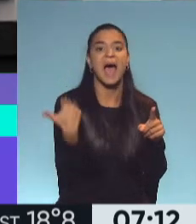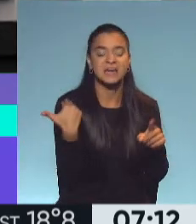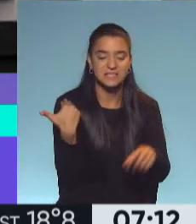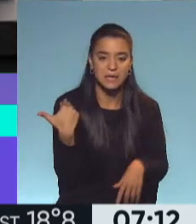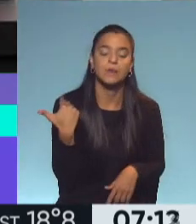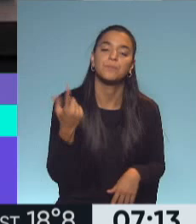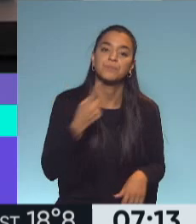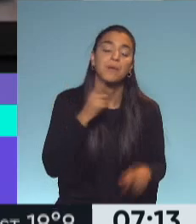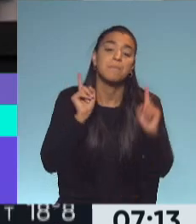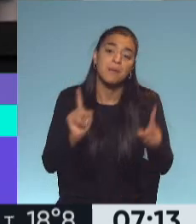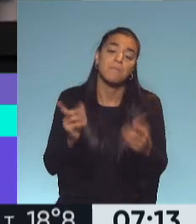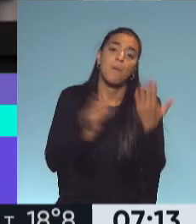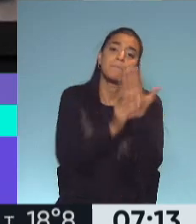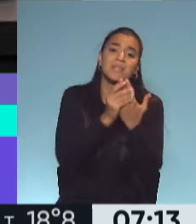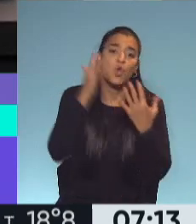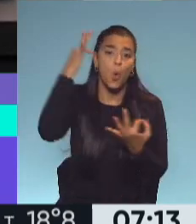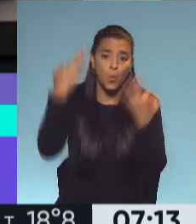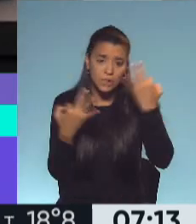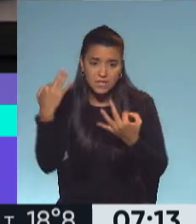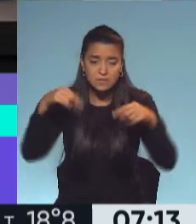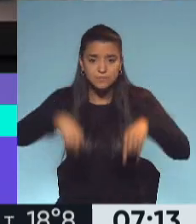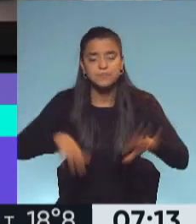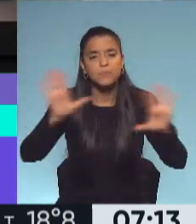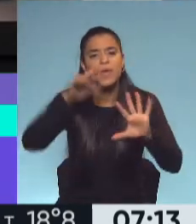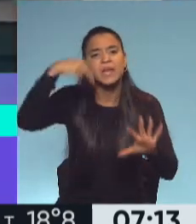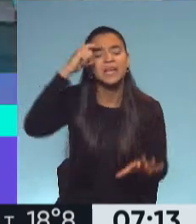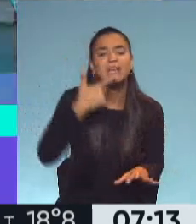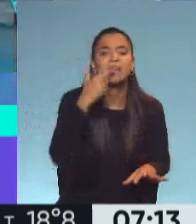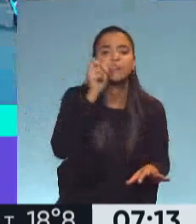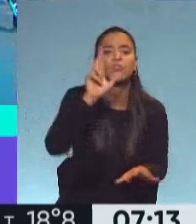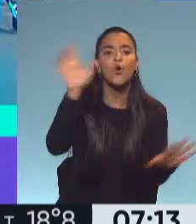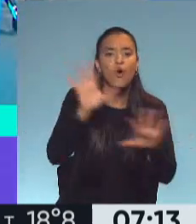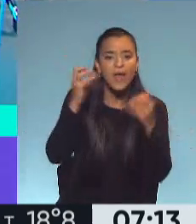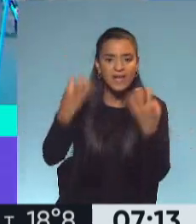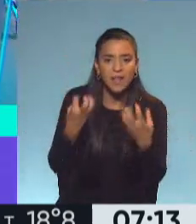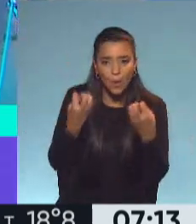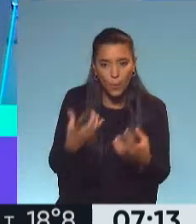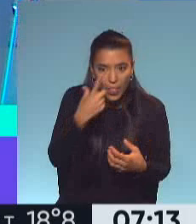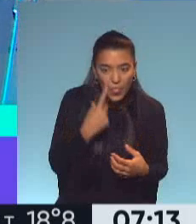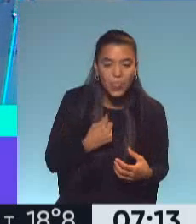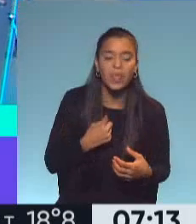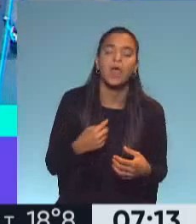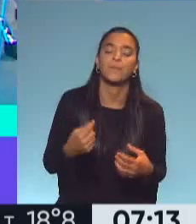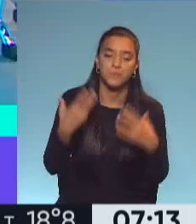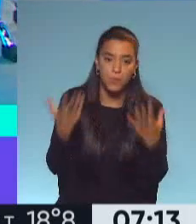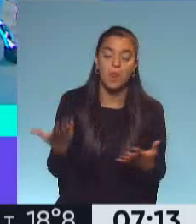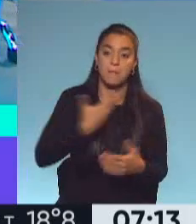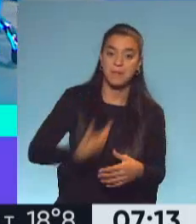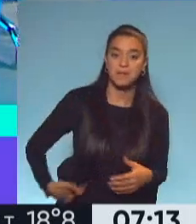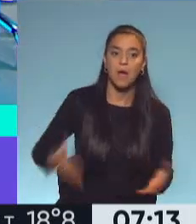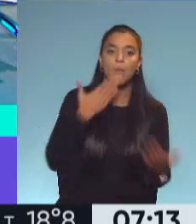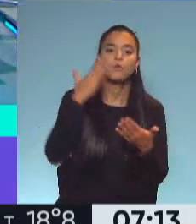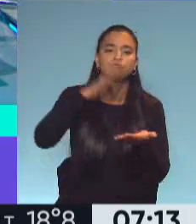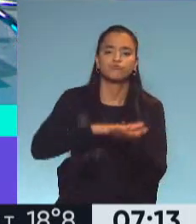sentido se manifestó el ministro de Justicia de la Nación y ya estamos saludando a Néstor Espósito durante esta mañana. ¿Qué tal, Néstor? Buen día. Buen día. A ver, el presidente habló de